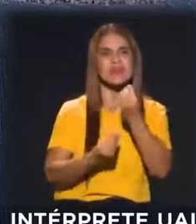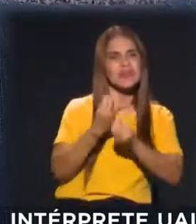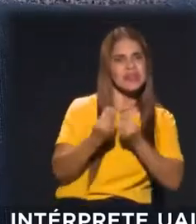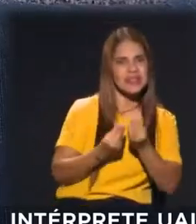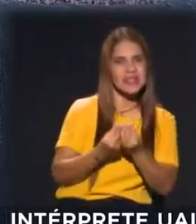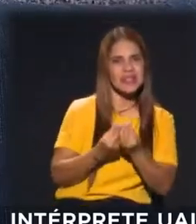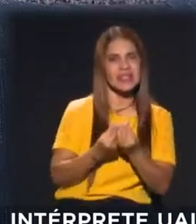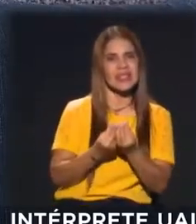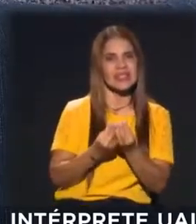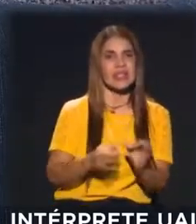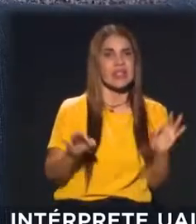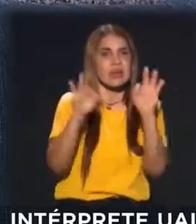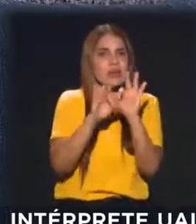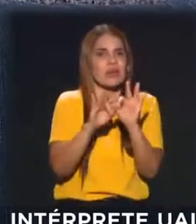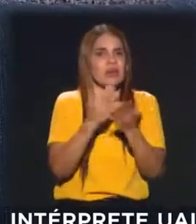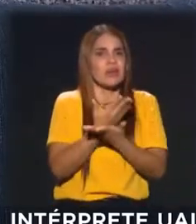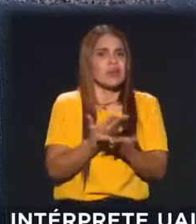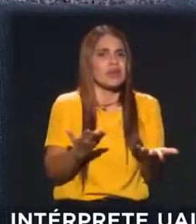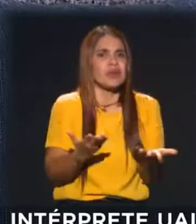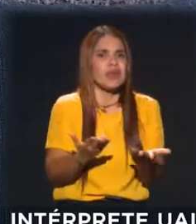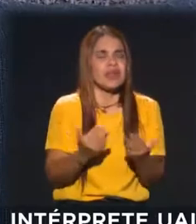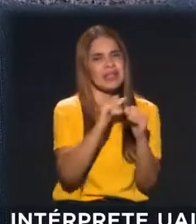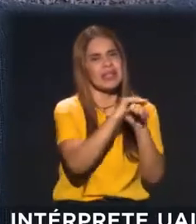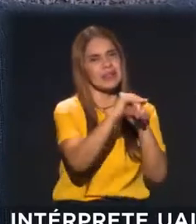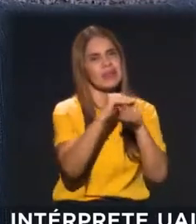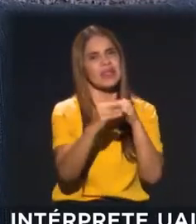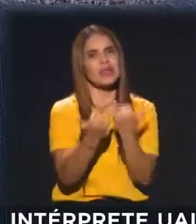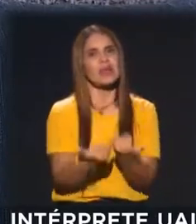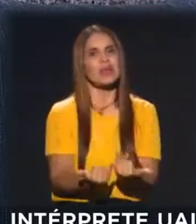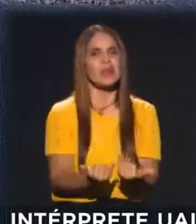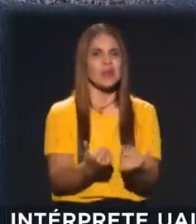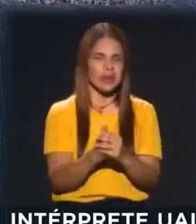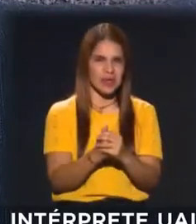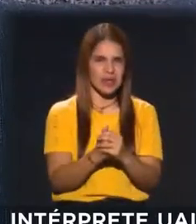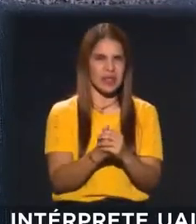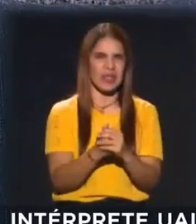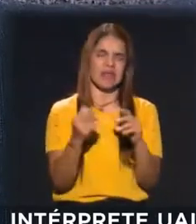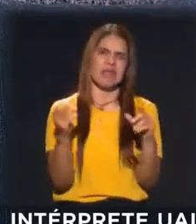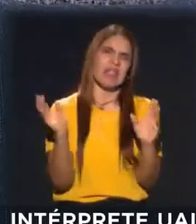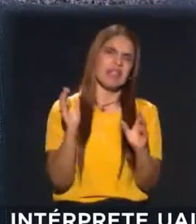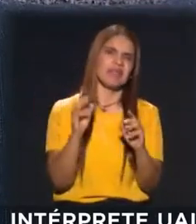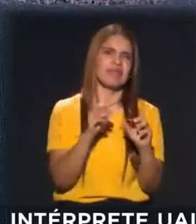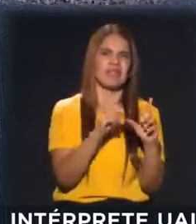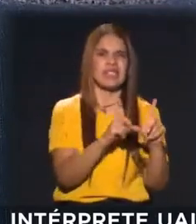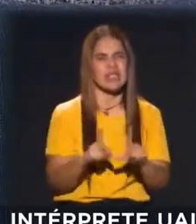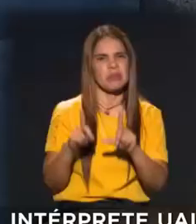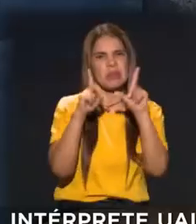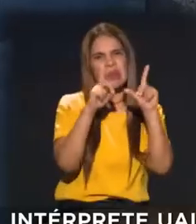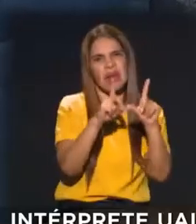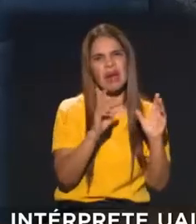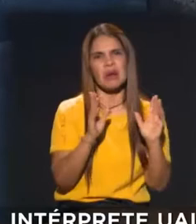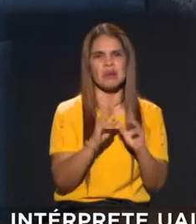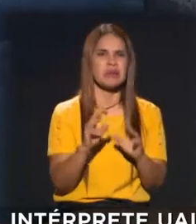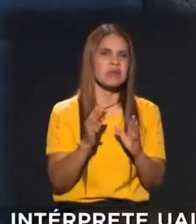hacer. Entonces, más allá de cualquier cosa, la invitación que yo siempre hago en seminarios, en diplomados, en encuentros